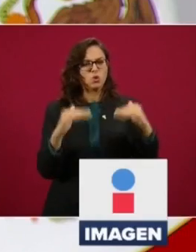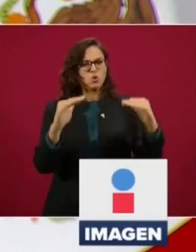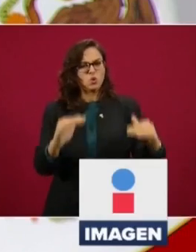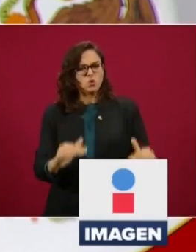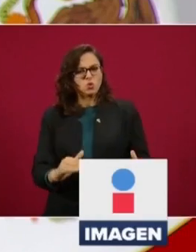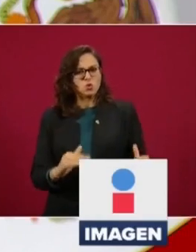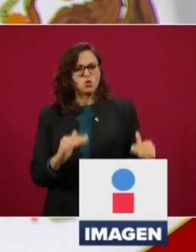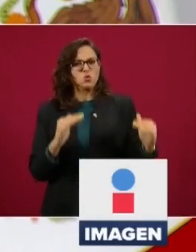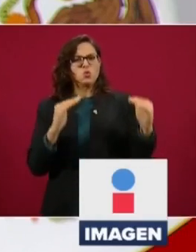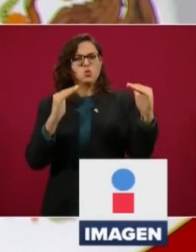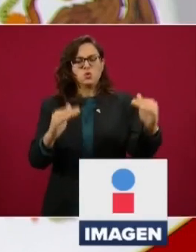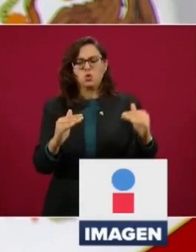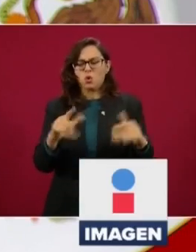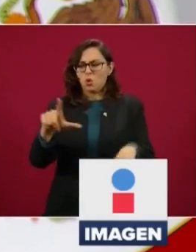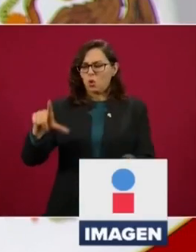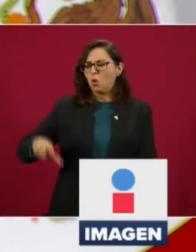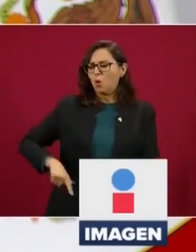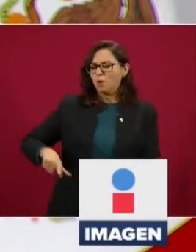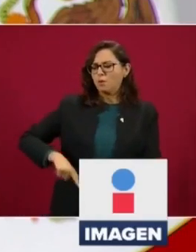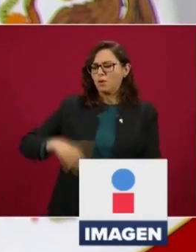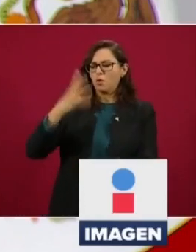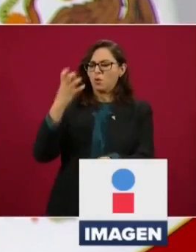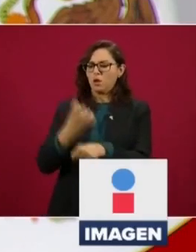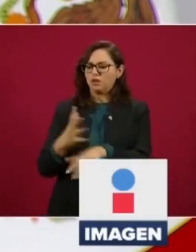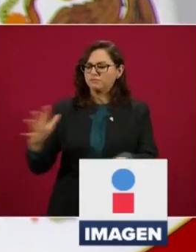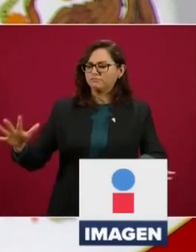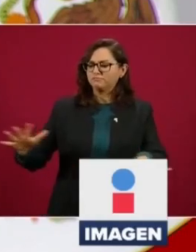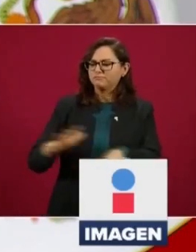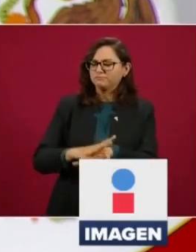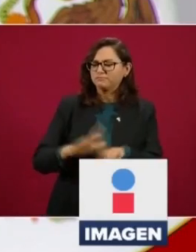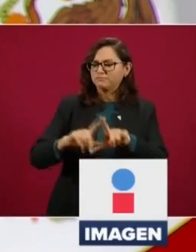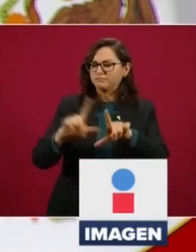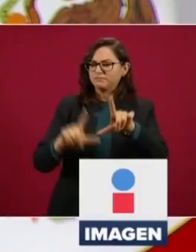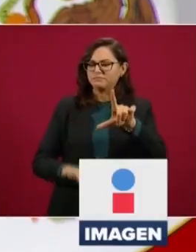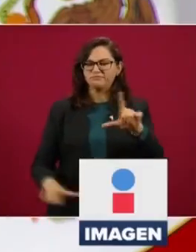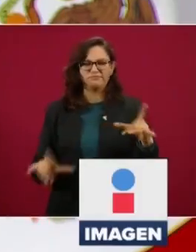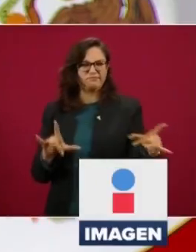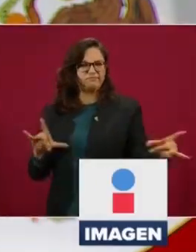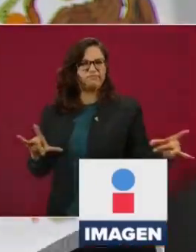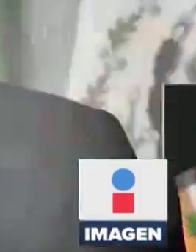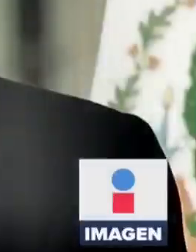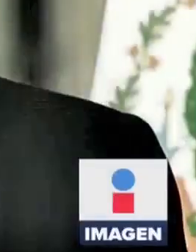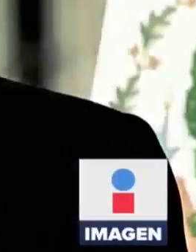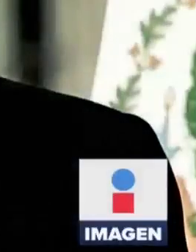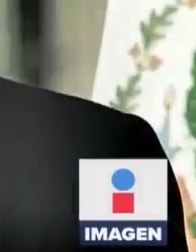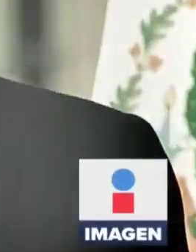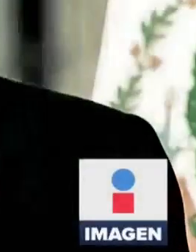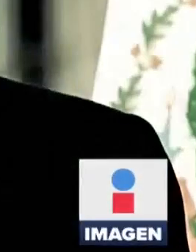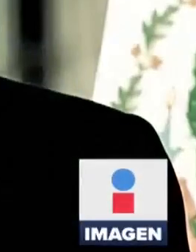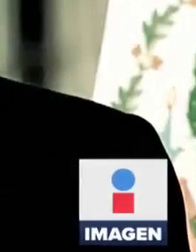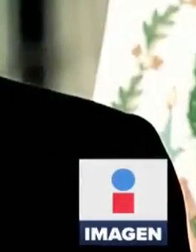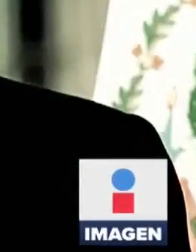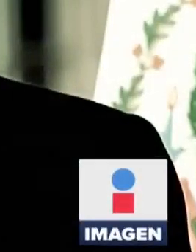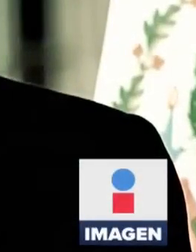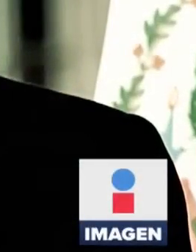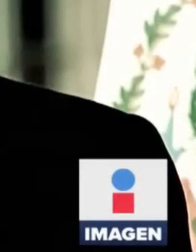esta cuarta transformación de la vida pública de México.